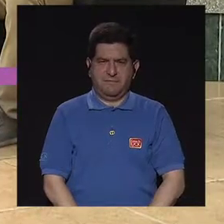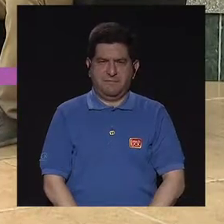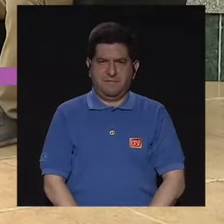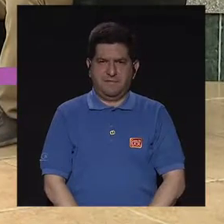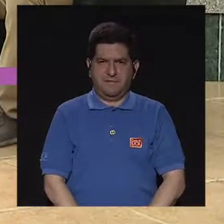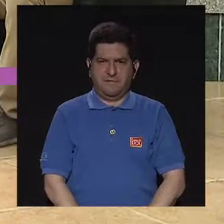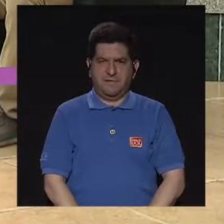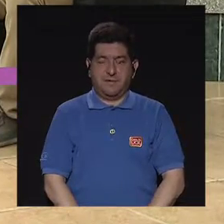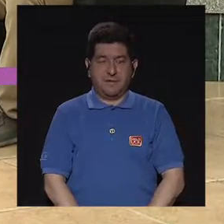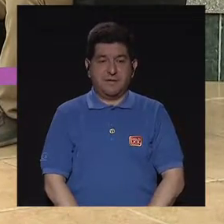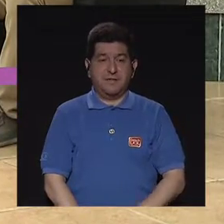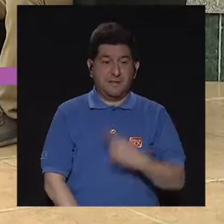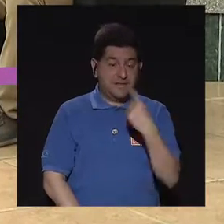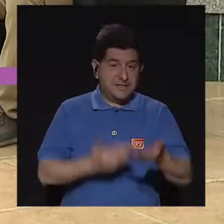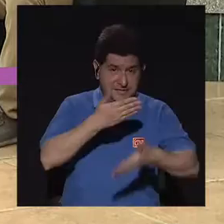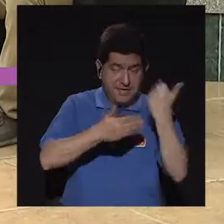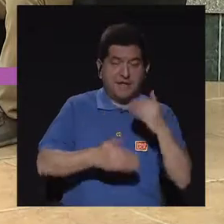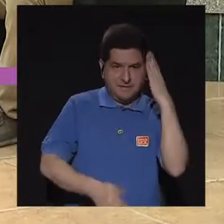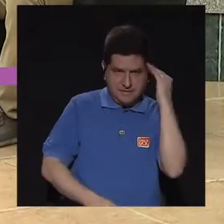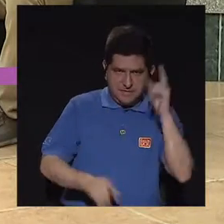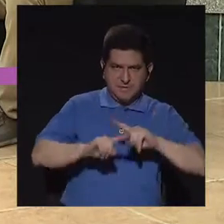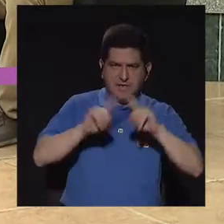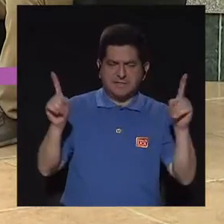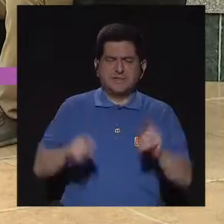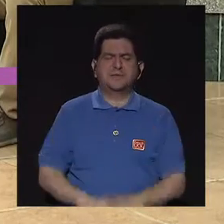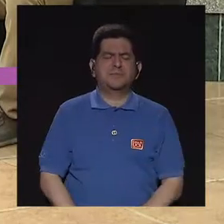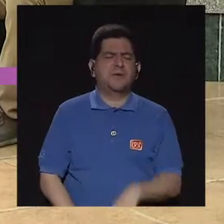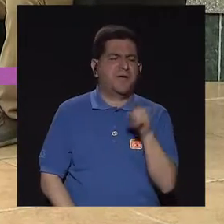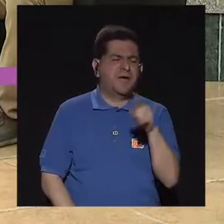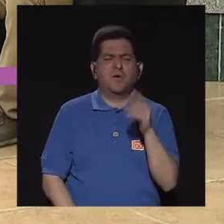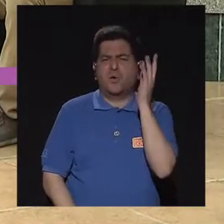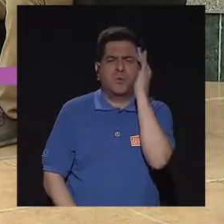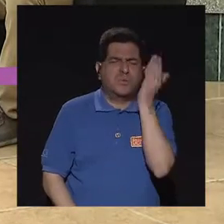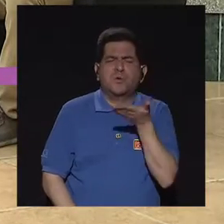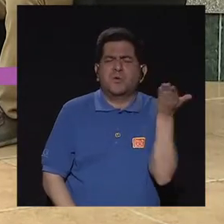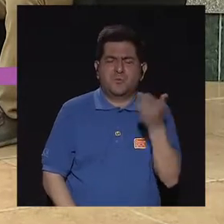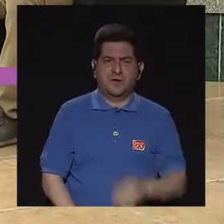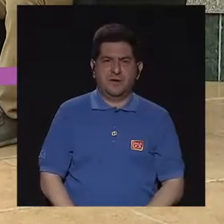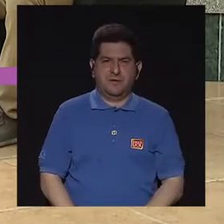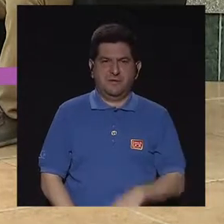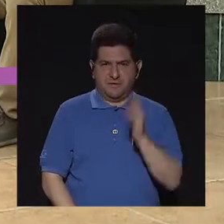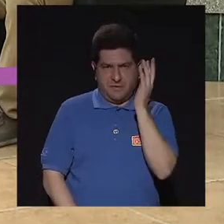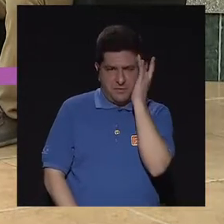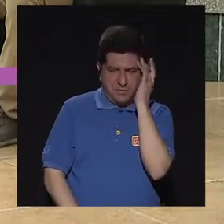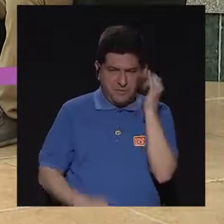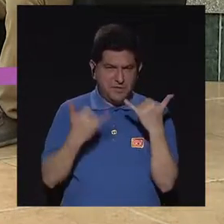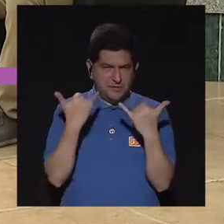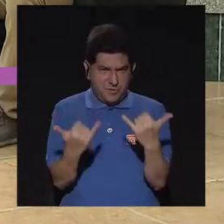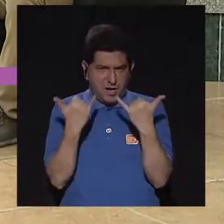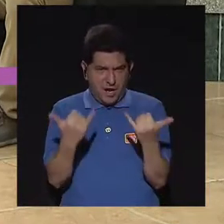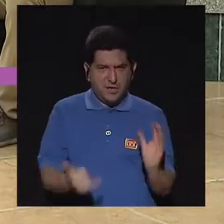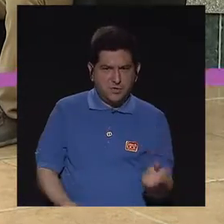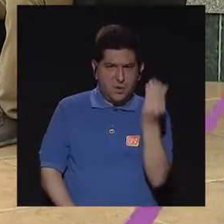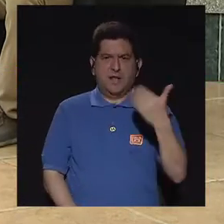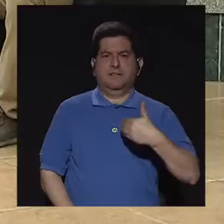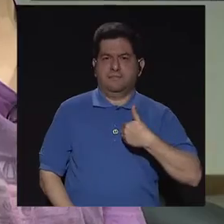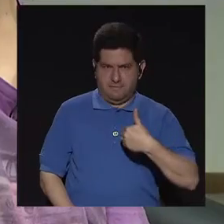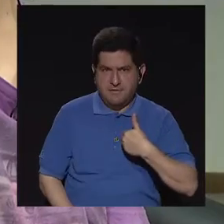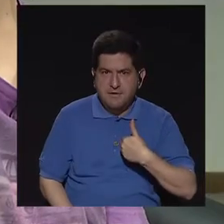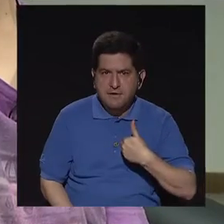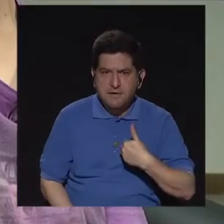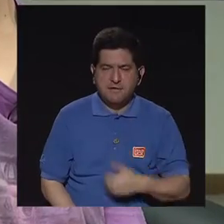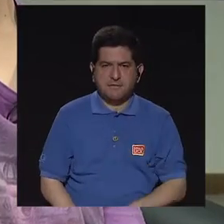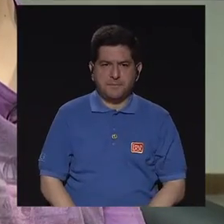Ahora vimos cómo lo vivimos, pero ahora, ¿qué nos preocupa? En diferentes temáticas. Yo, una preocupación que veo muy actual entre los jóvenes